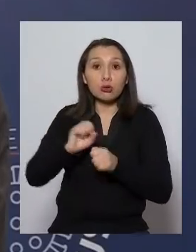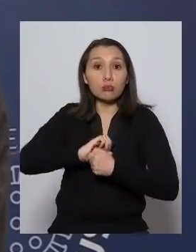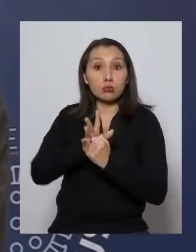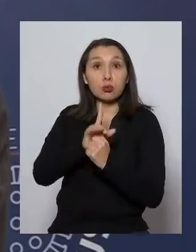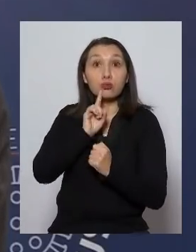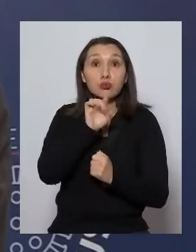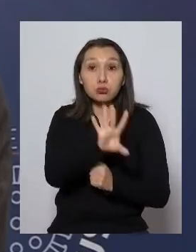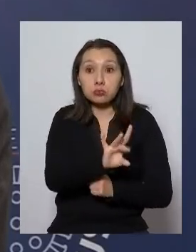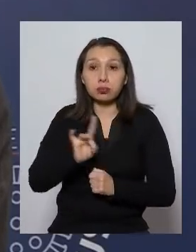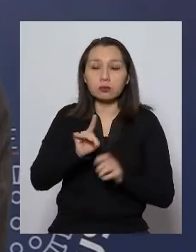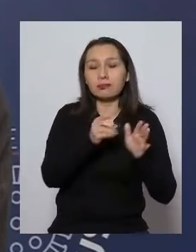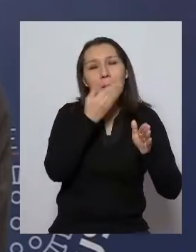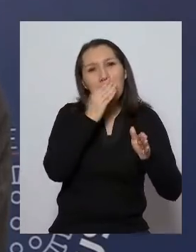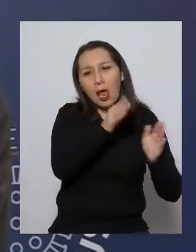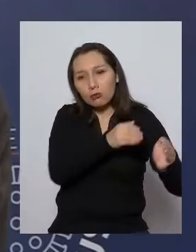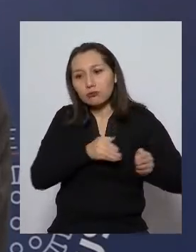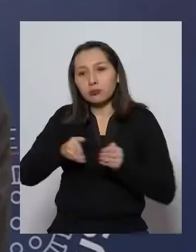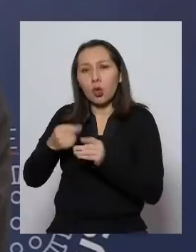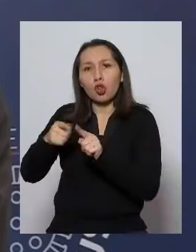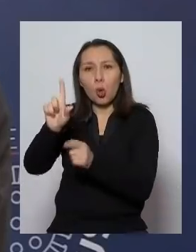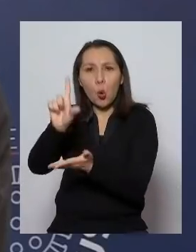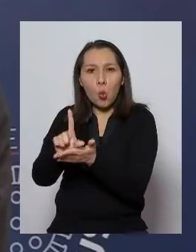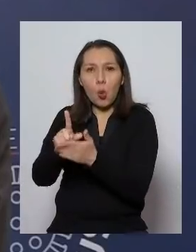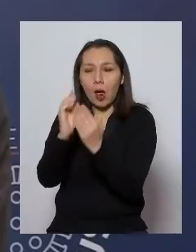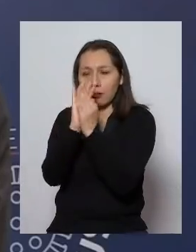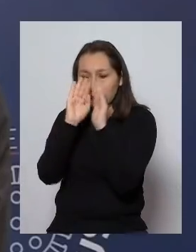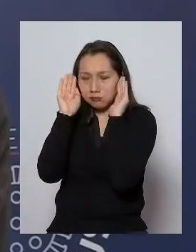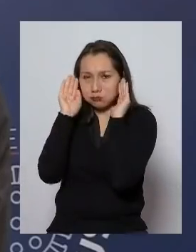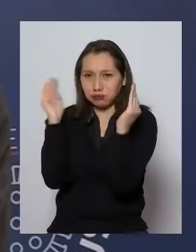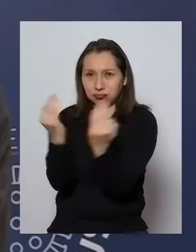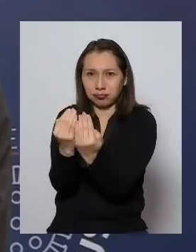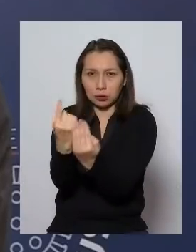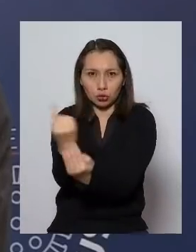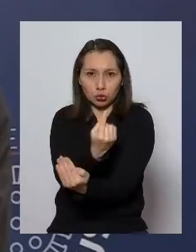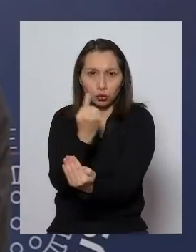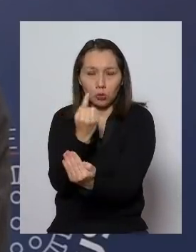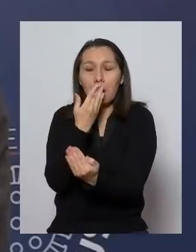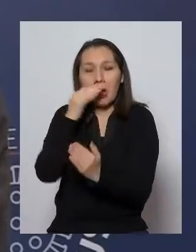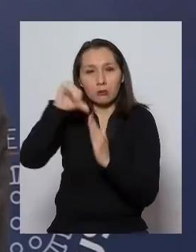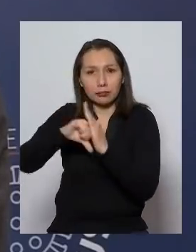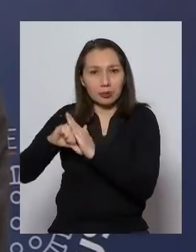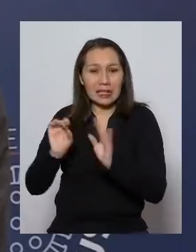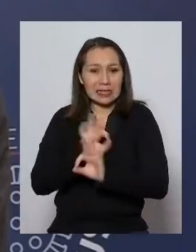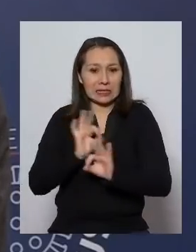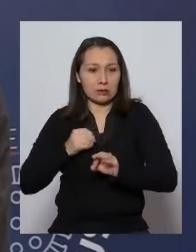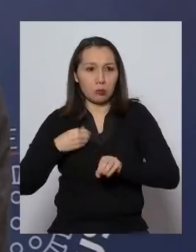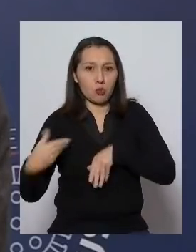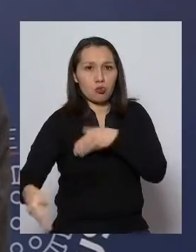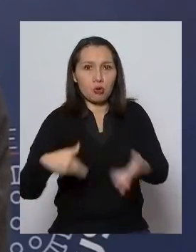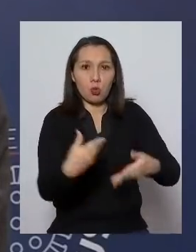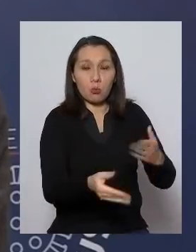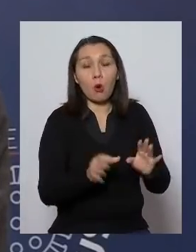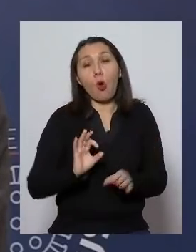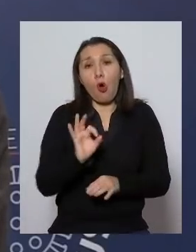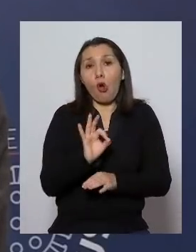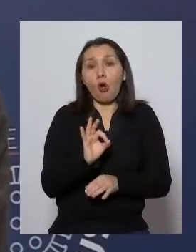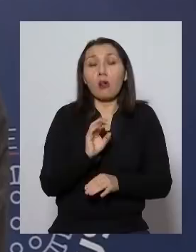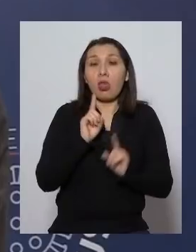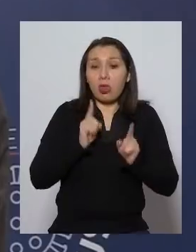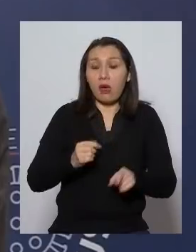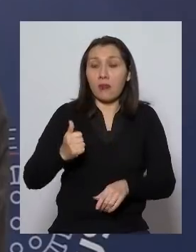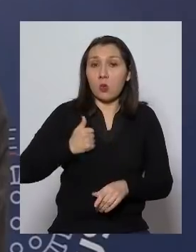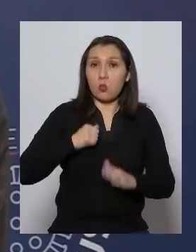positivos y de las personas que tienen que cumplir cuarentena para no contagiar o quienes debiendo